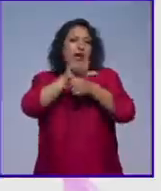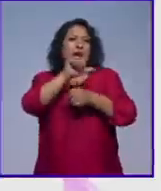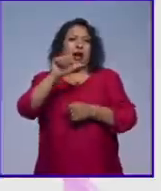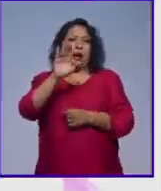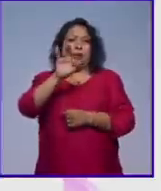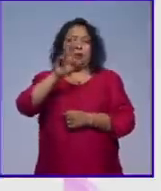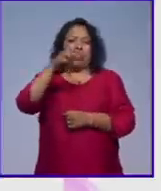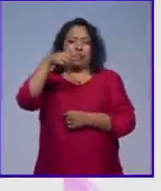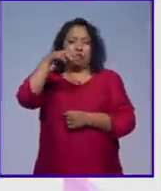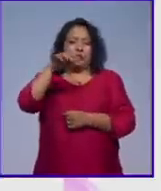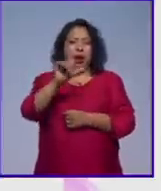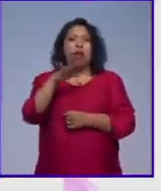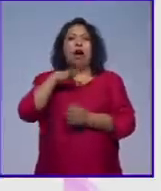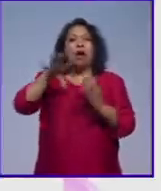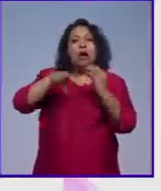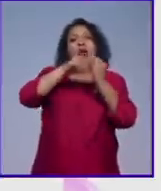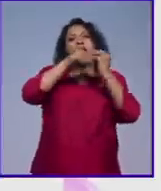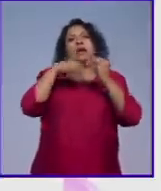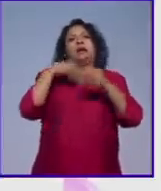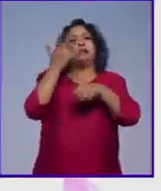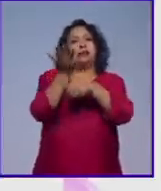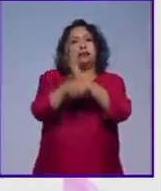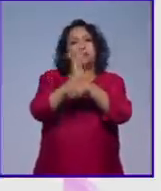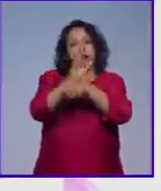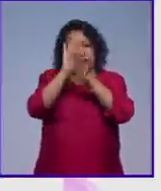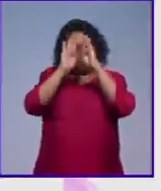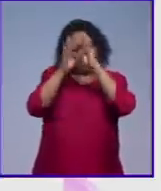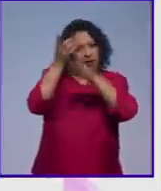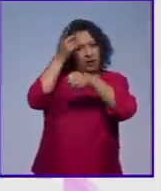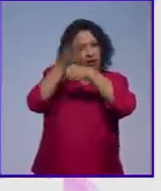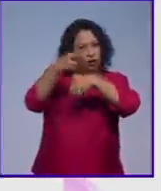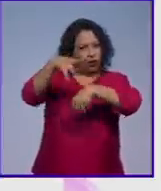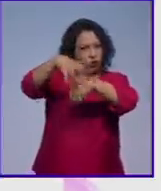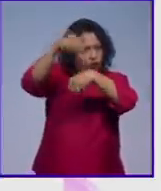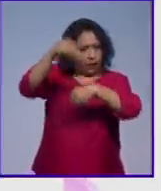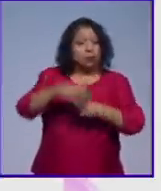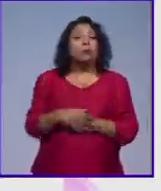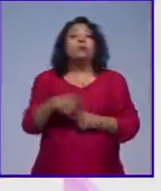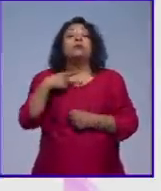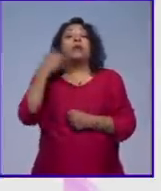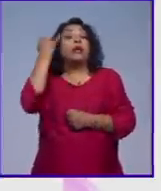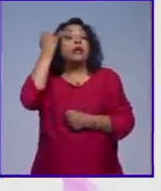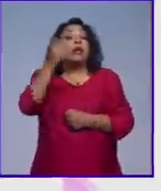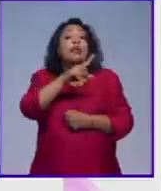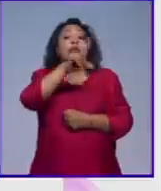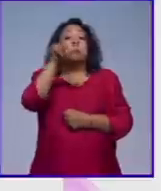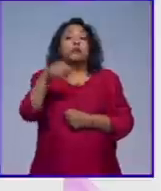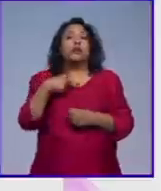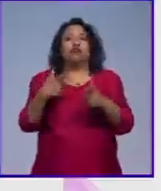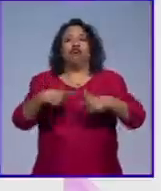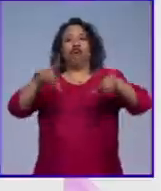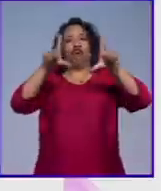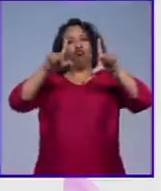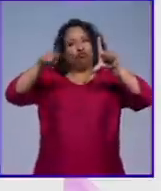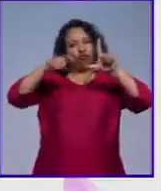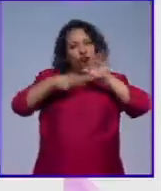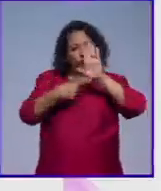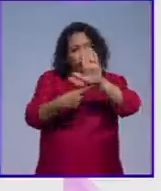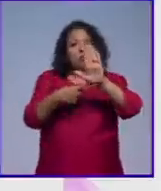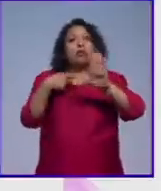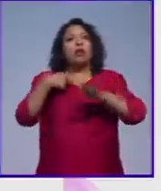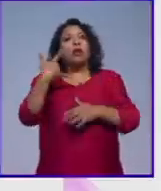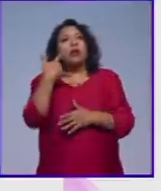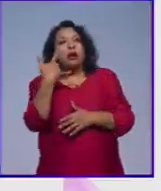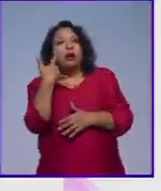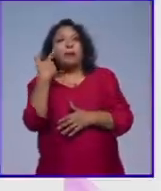Bergman organiza como parte del ciclo de cine dedicado al director sueco. La idea es que después de cada proyección, la experiencia de